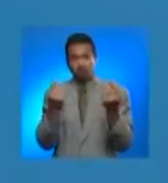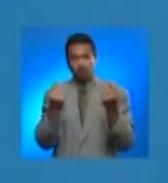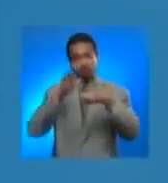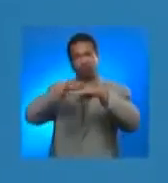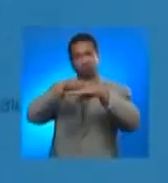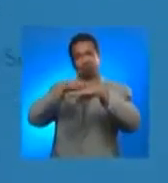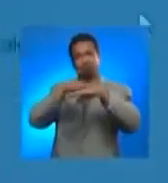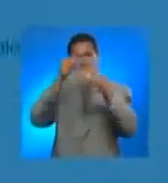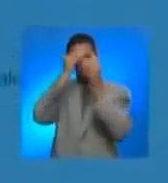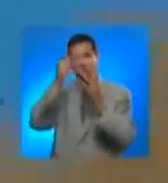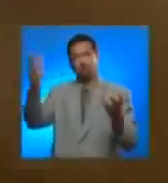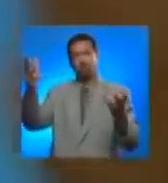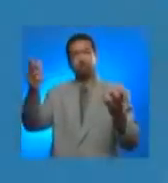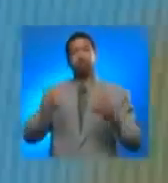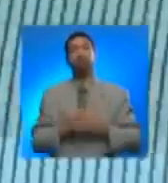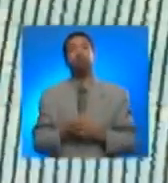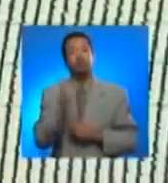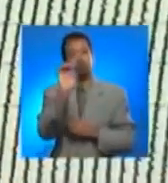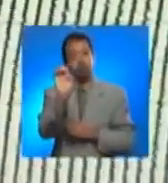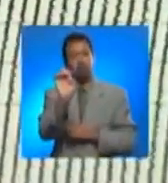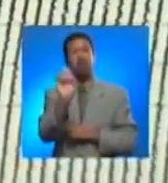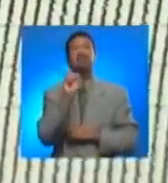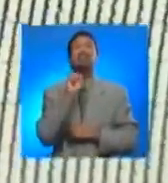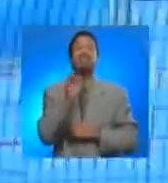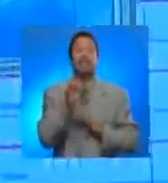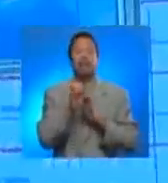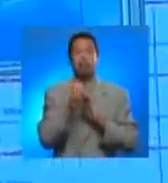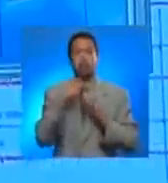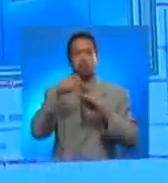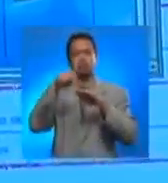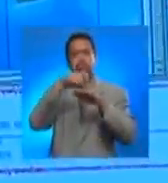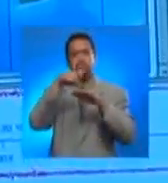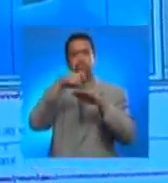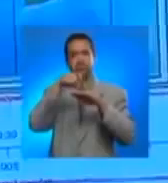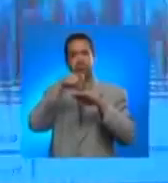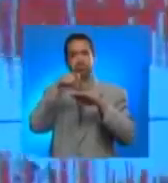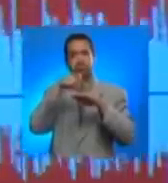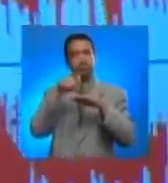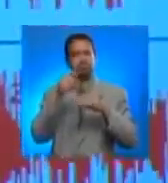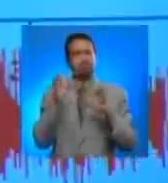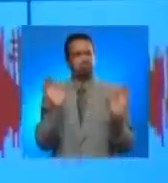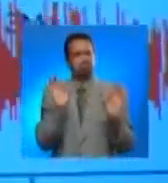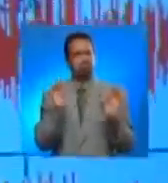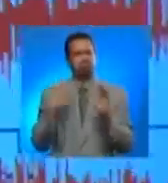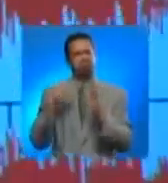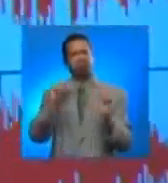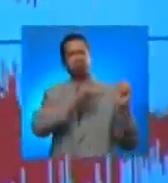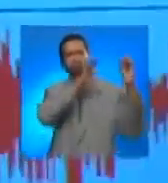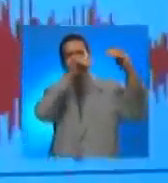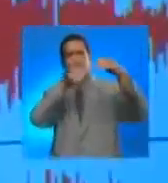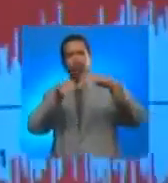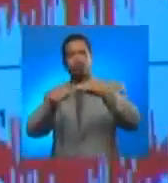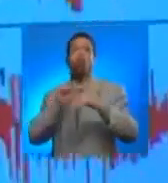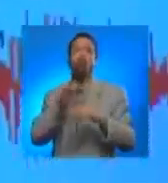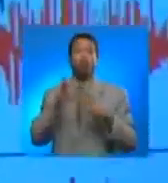objetos de vidrio y muebles se podrán romper. Objetos se caen de las estanterías. Construcciones de baja calidad